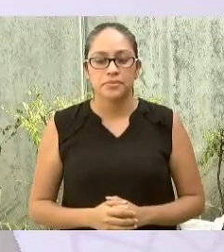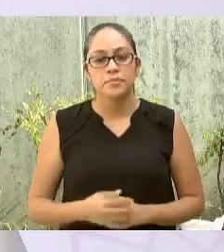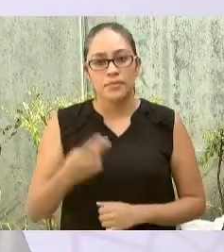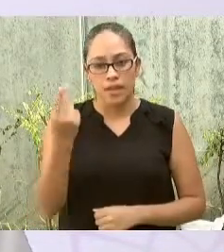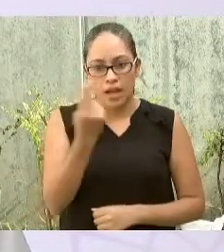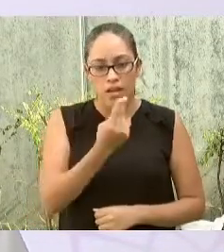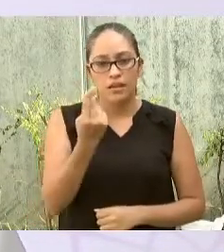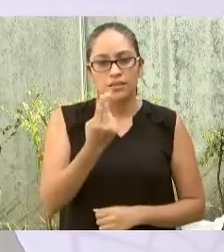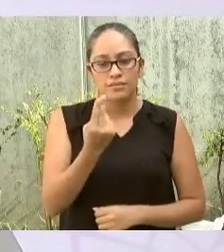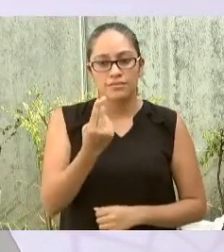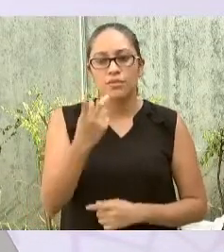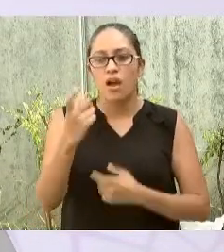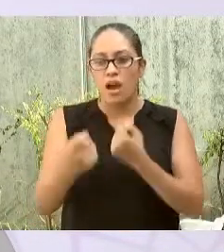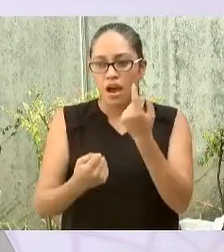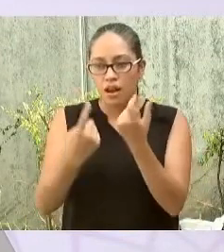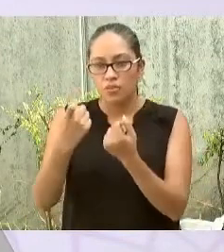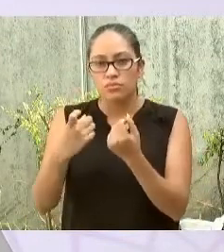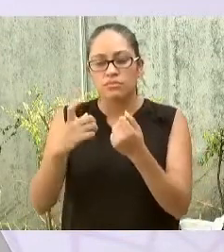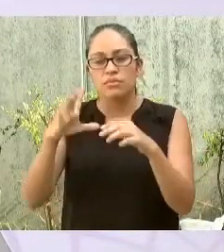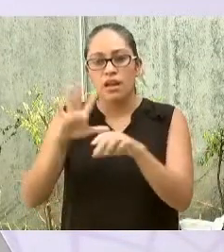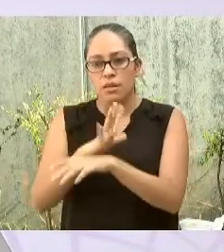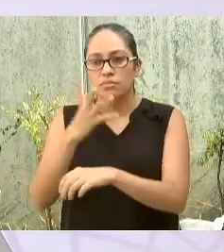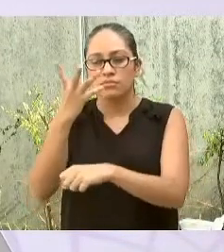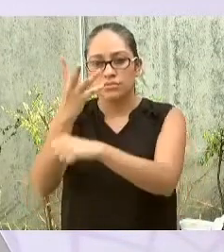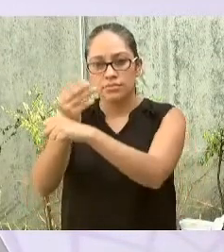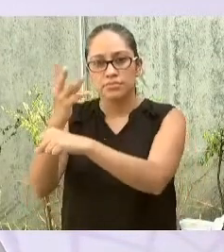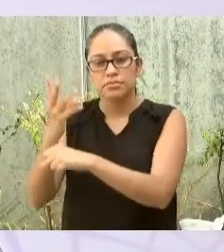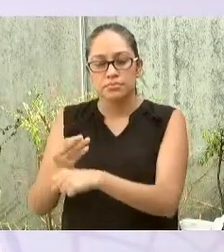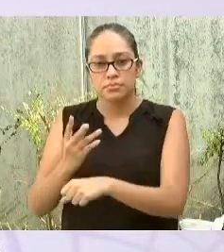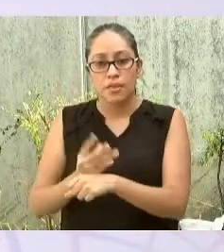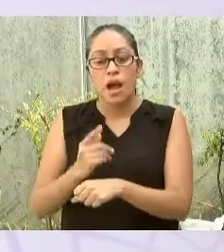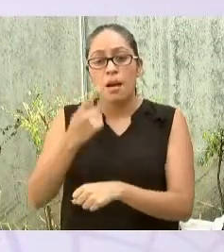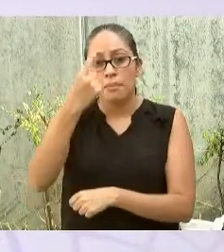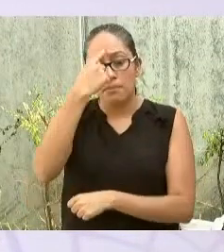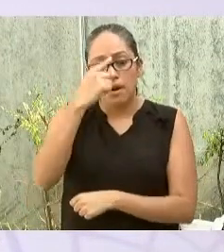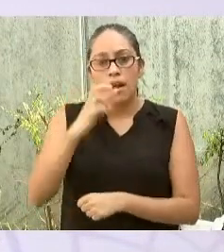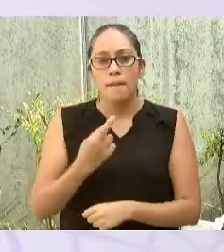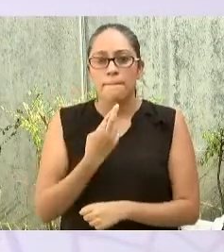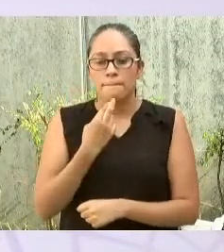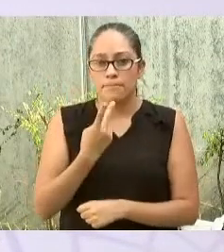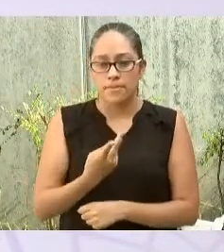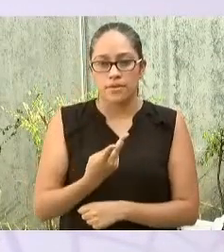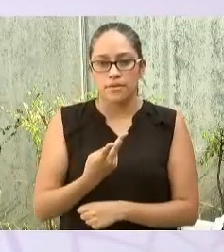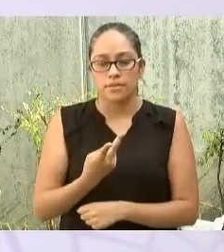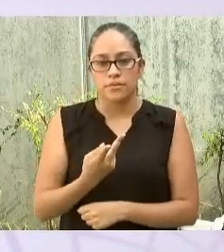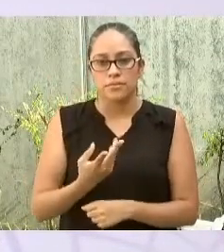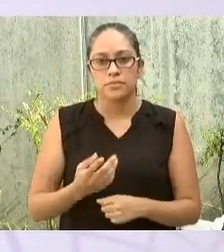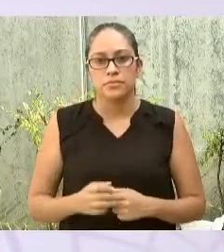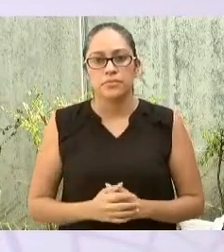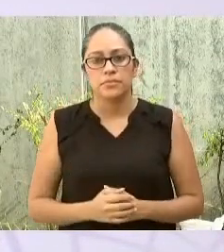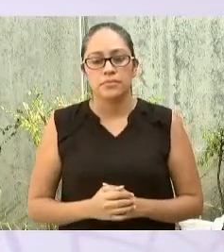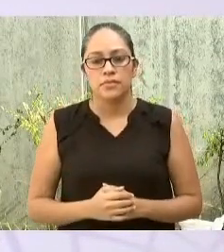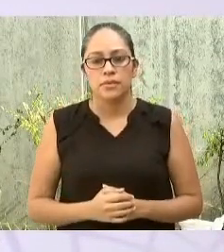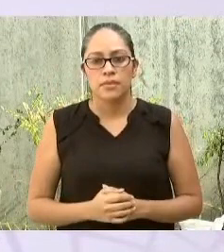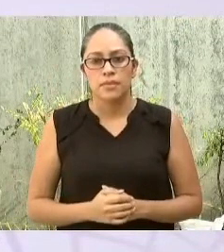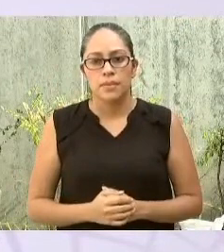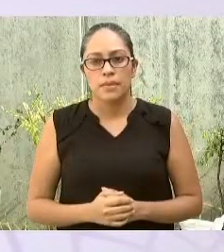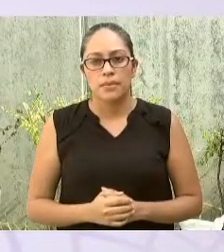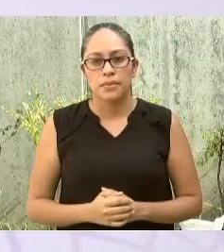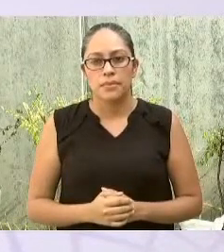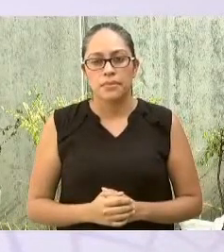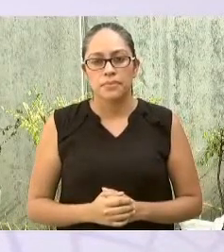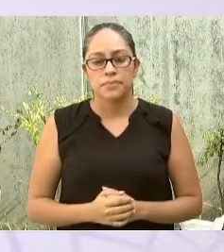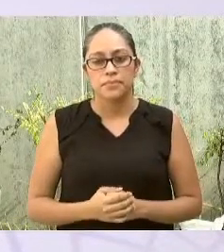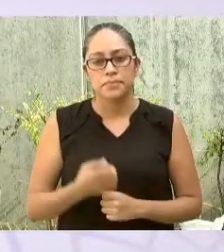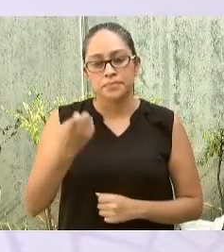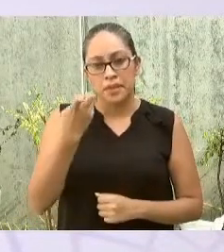mejoren las instalaciones, que se ajusten para